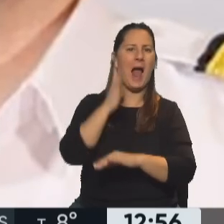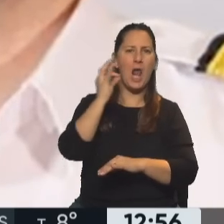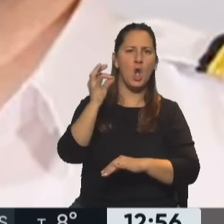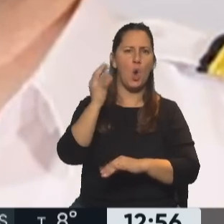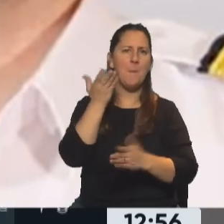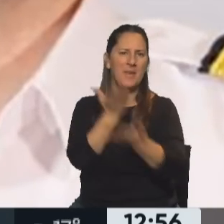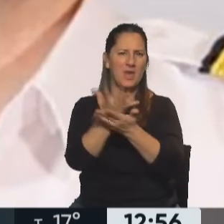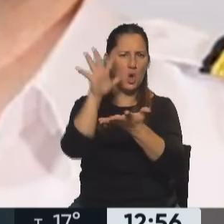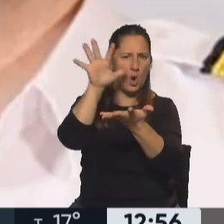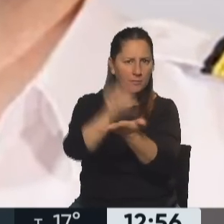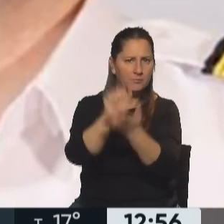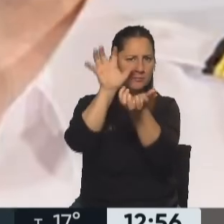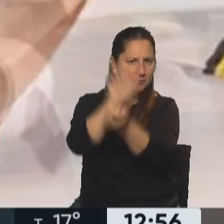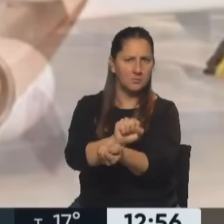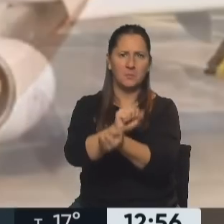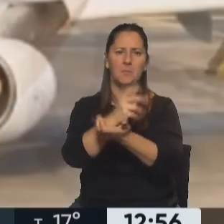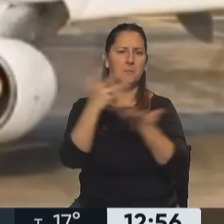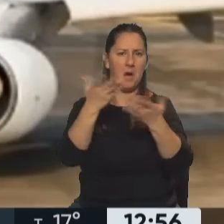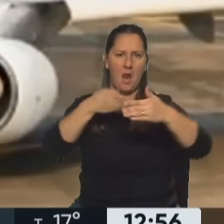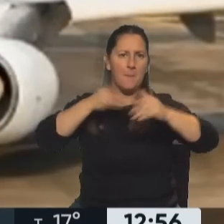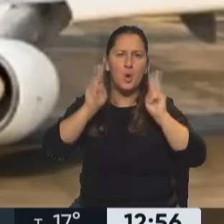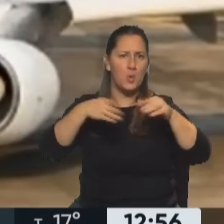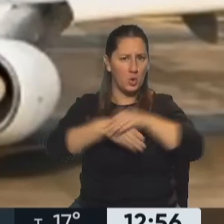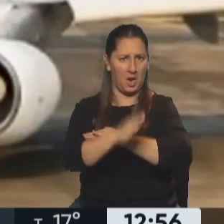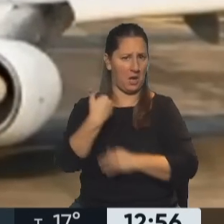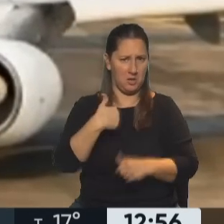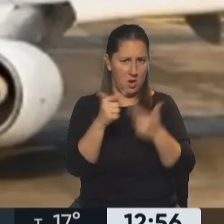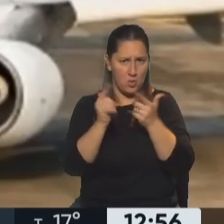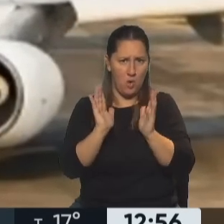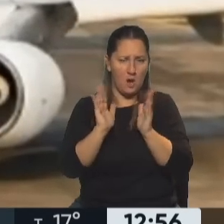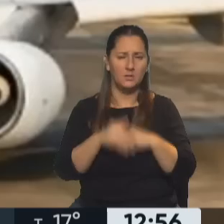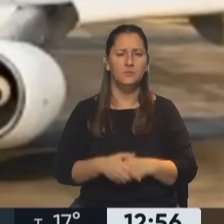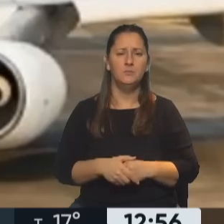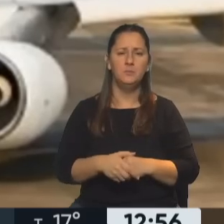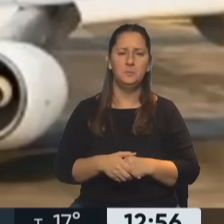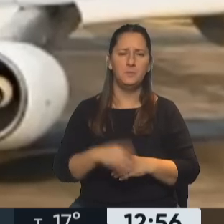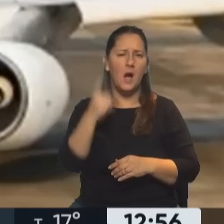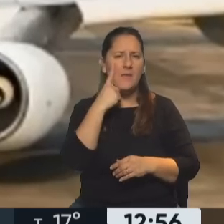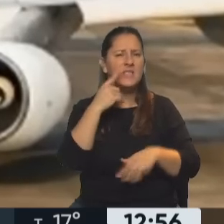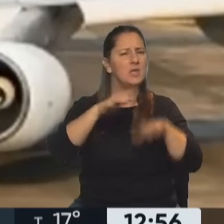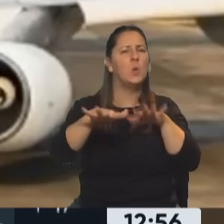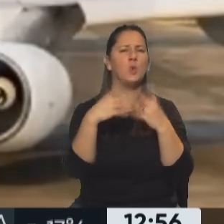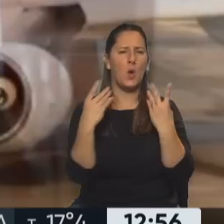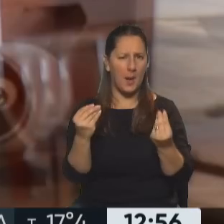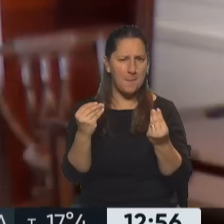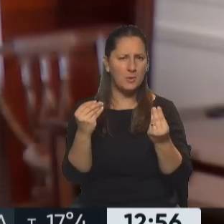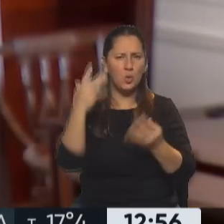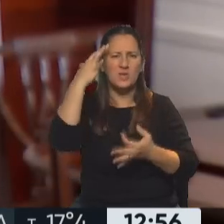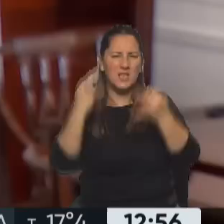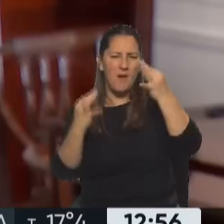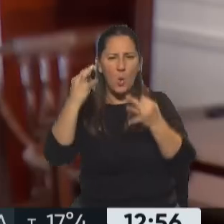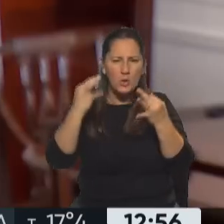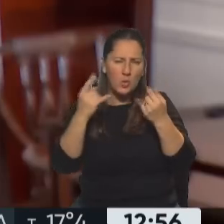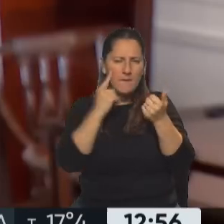ni impedimento de ninguna característica para ingresar a la Argentina. Se hizo una valoración de lo sucedido, se hicieron todas